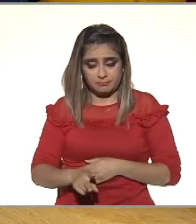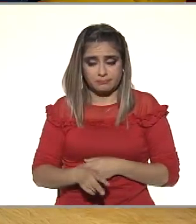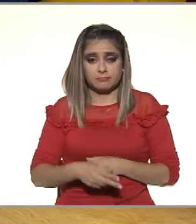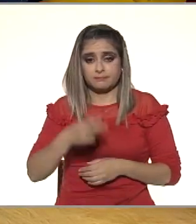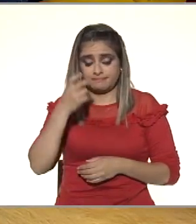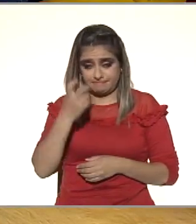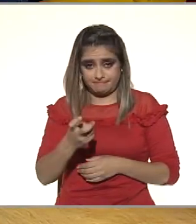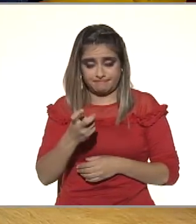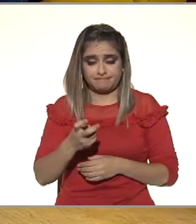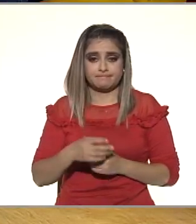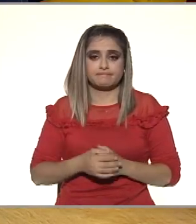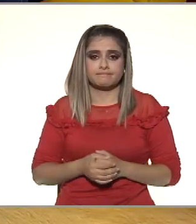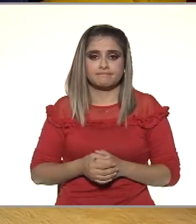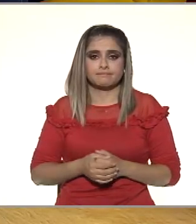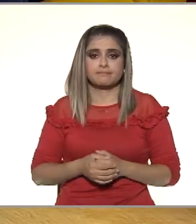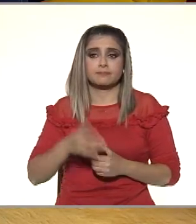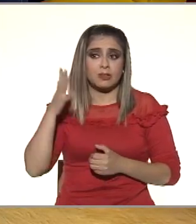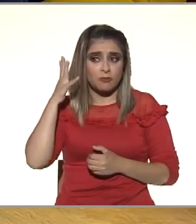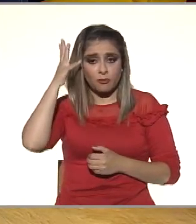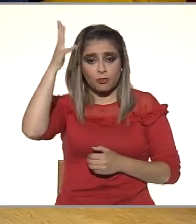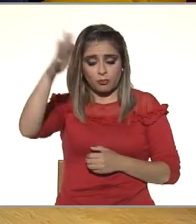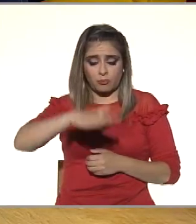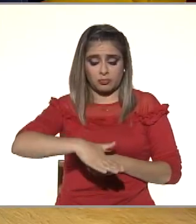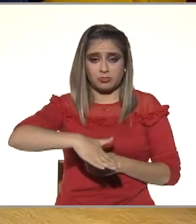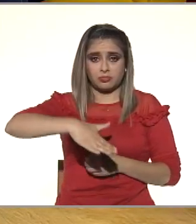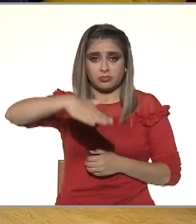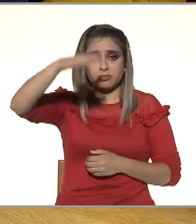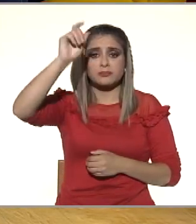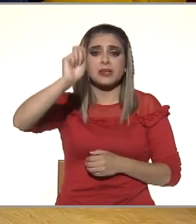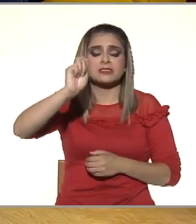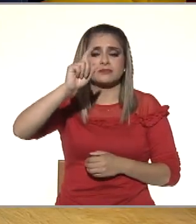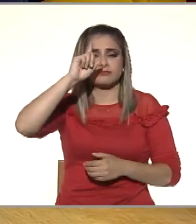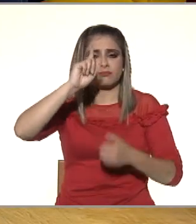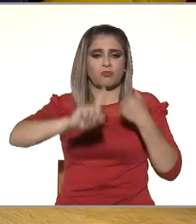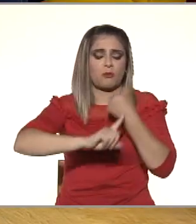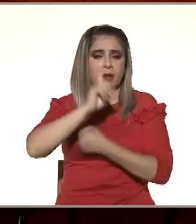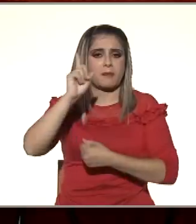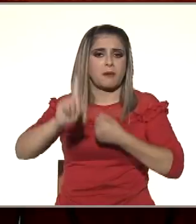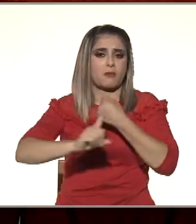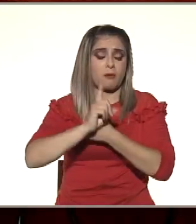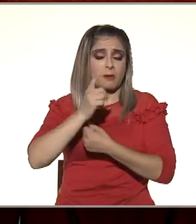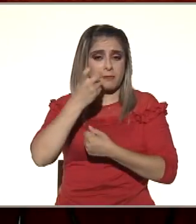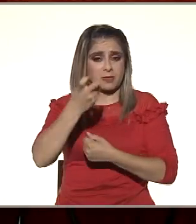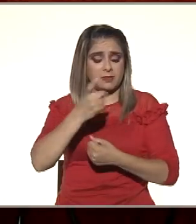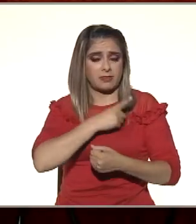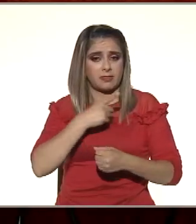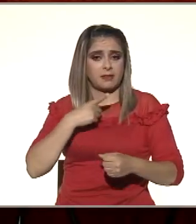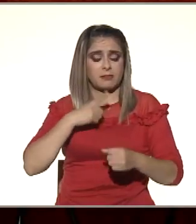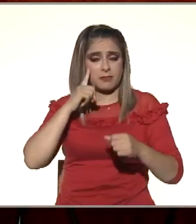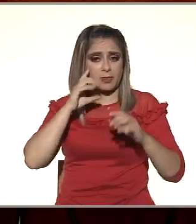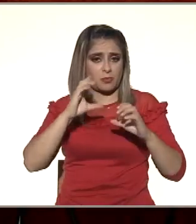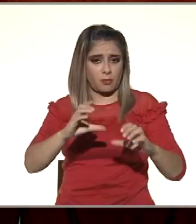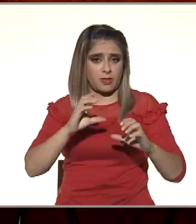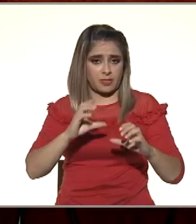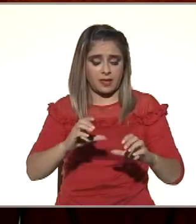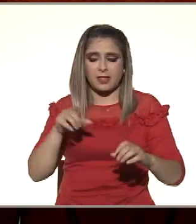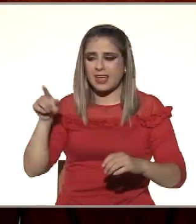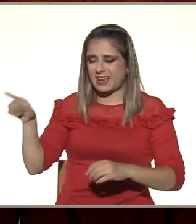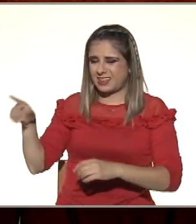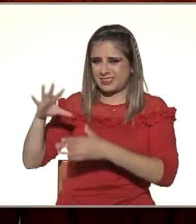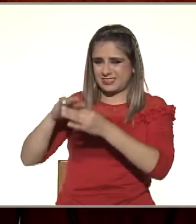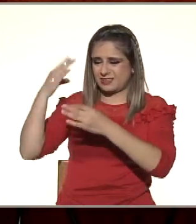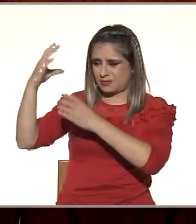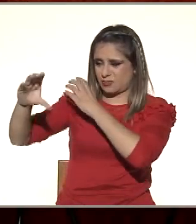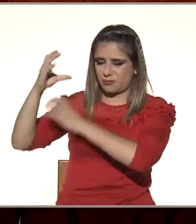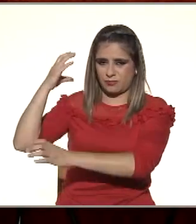imagen interna la va a necesitar el resto de la vida. Y eso me hace mucho sentido con los comentarios que nos daba la audiencia por medio